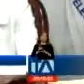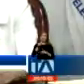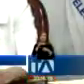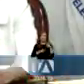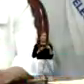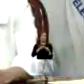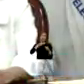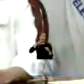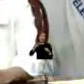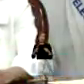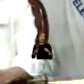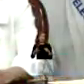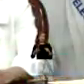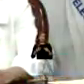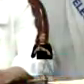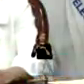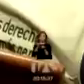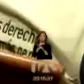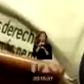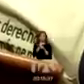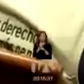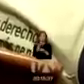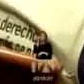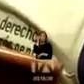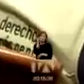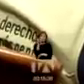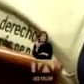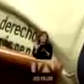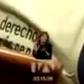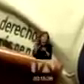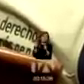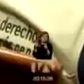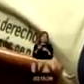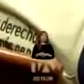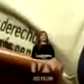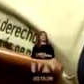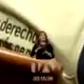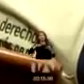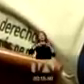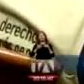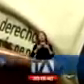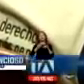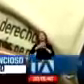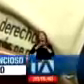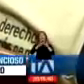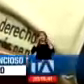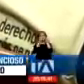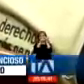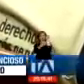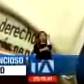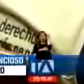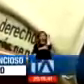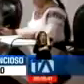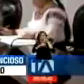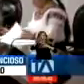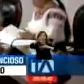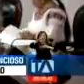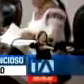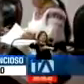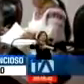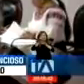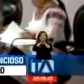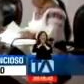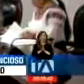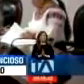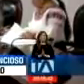a la necesidad que otras instancias se pronuncien. Esta resolución se da después de que la Organización de Estados Americanos pidiera al